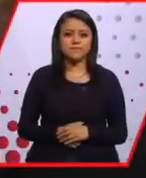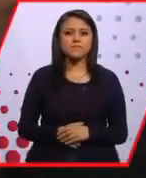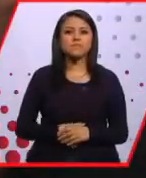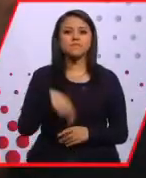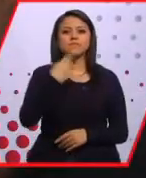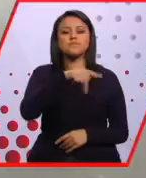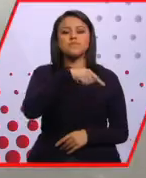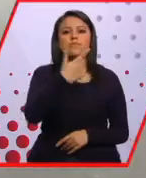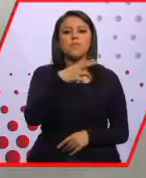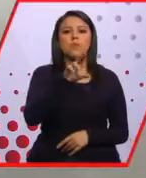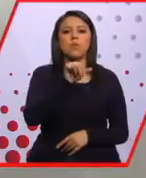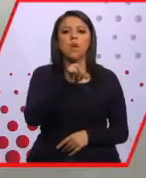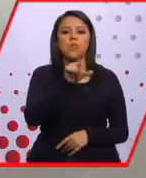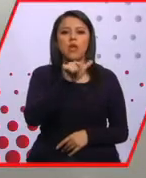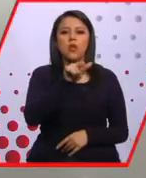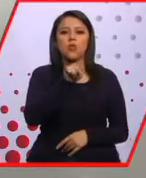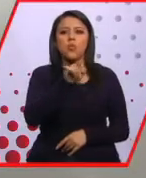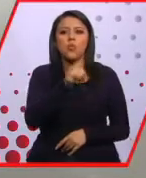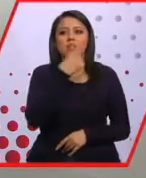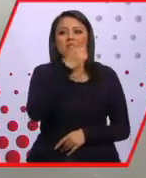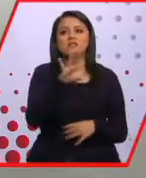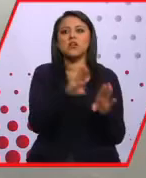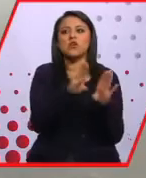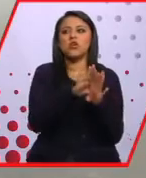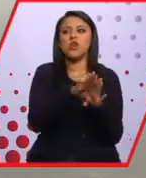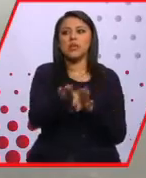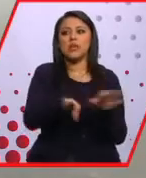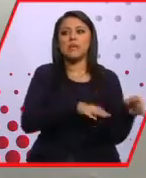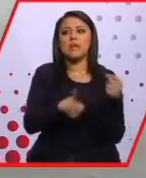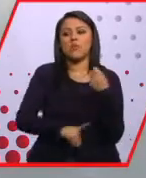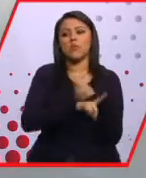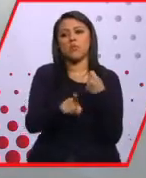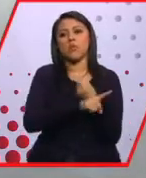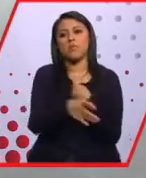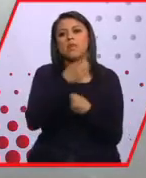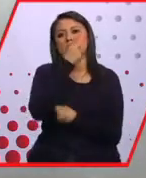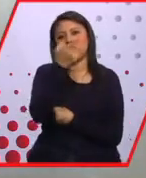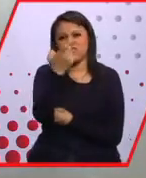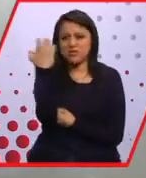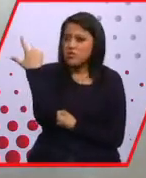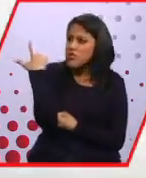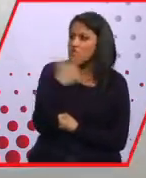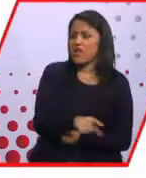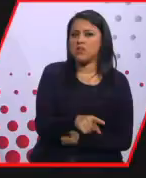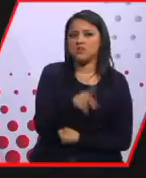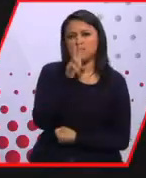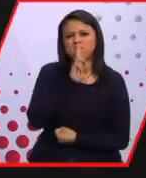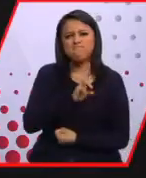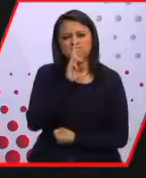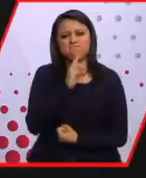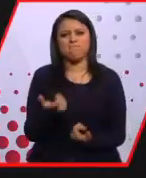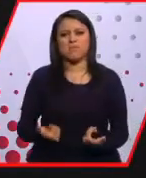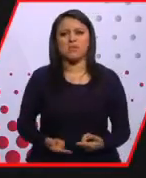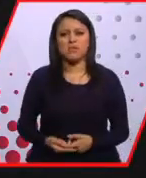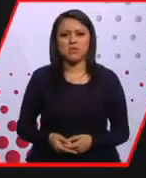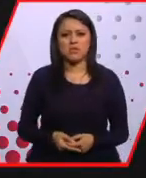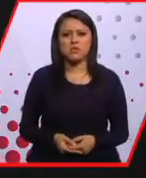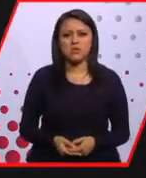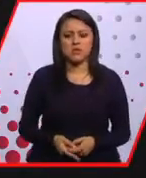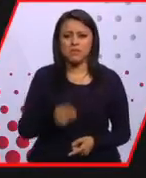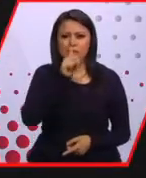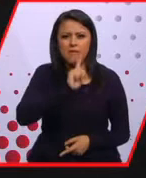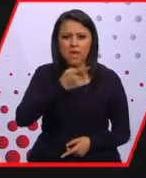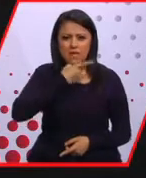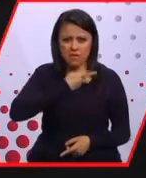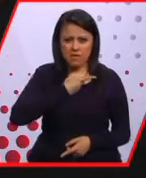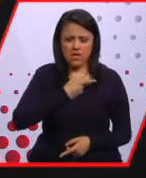El señor Guadalupe narra cómo perdió su empleo tras una acusación que afirma es sin pruebas. Me acusa la empresa de robo,